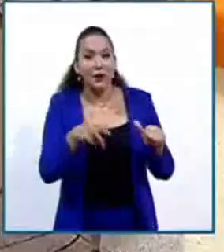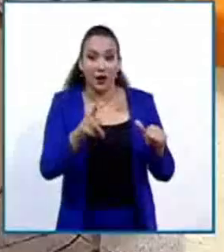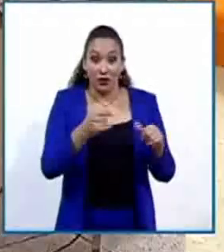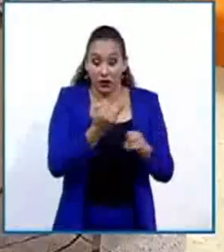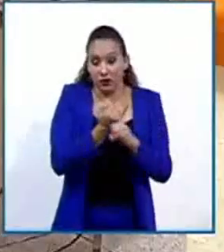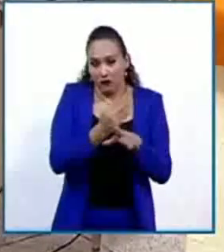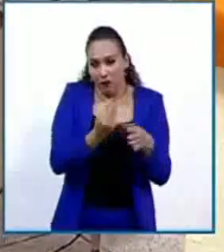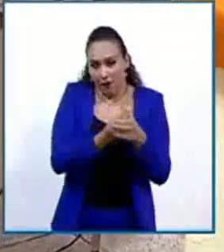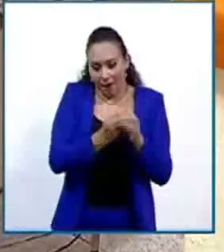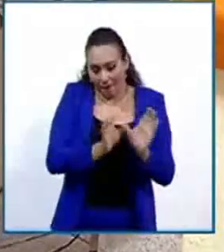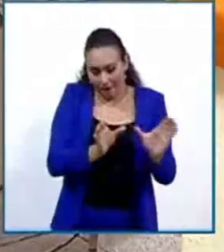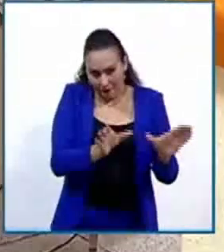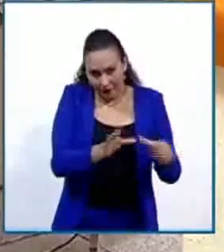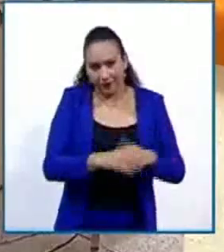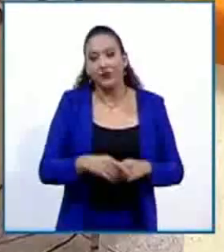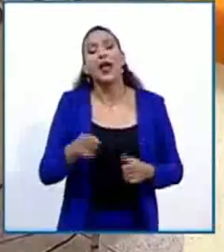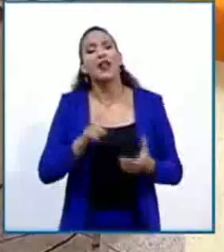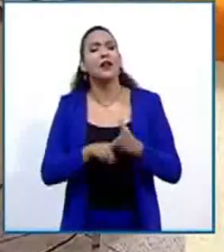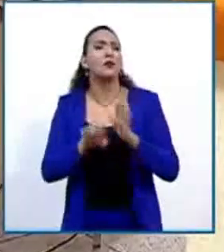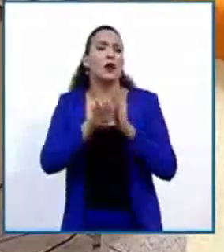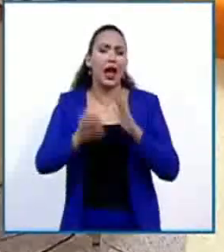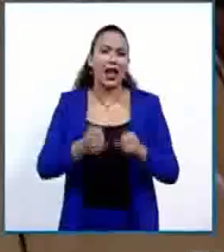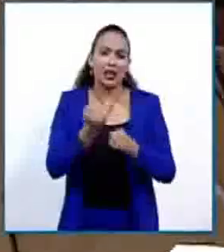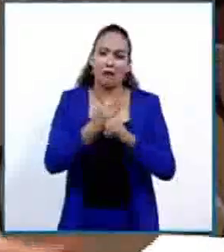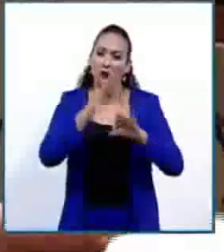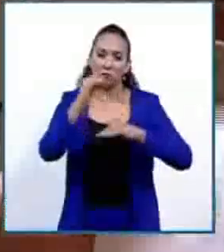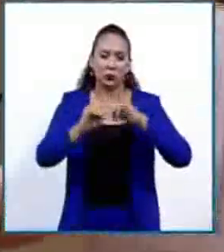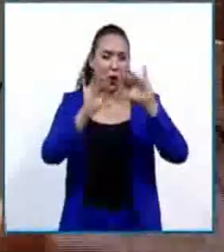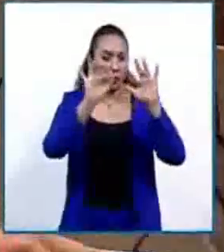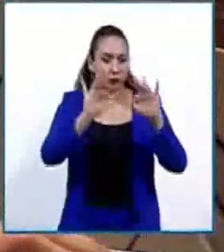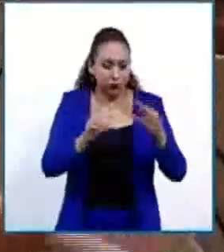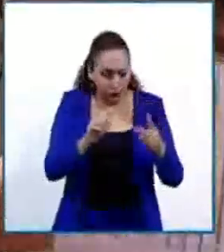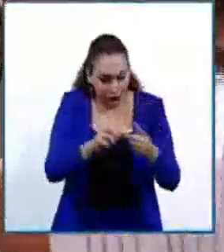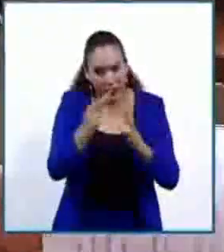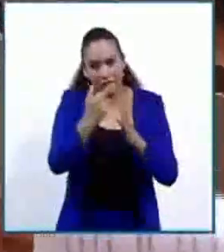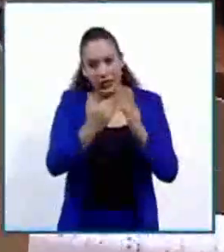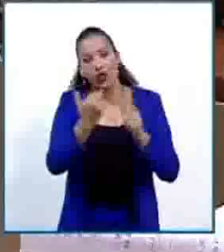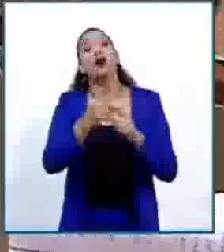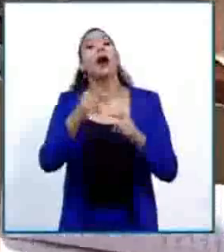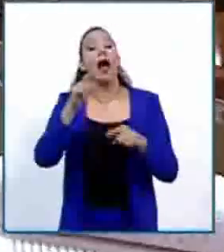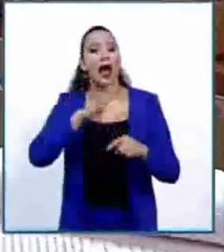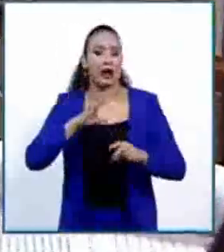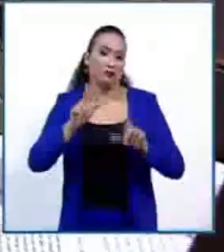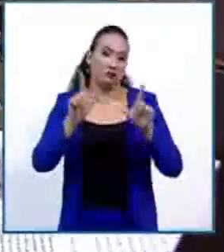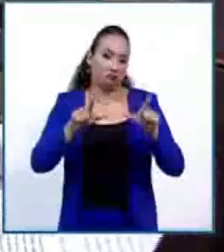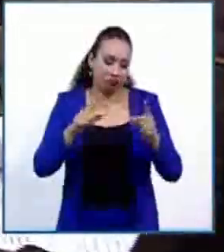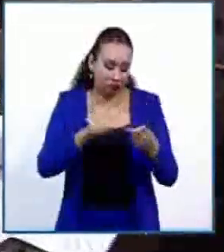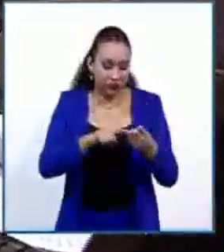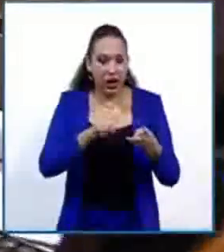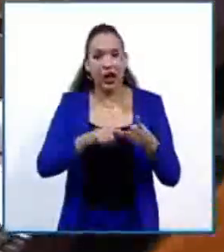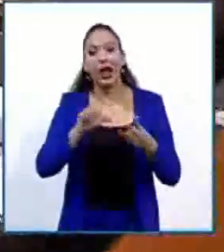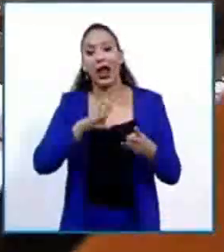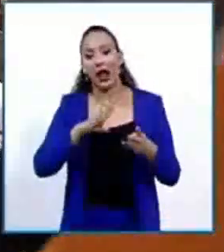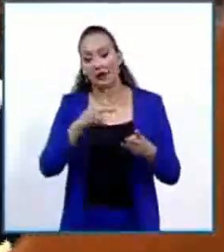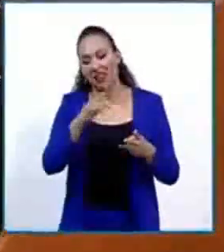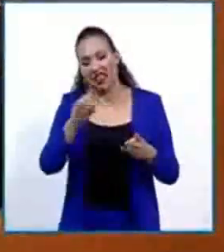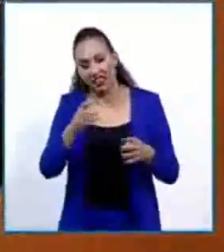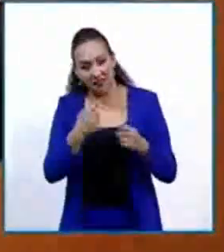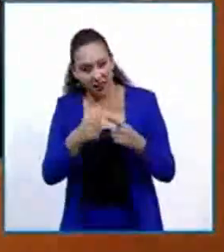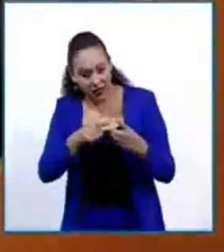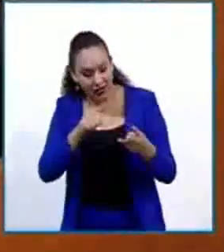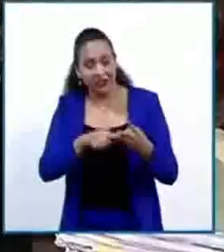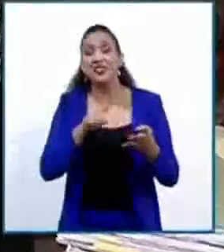auxiliares oficiales, boletín concursal nacional digital, formato único concursal y resoluciones judiciales